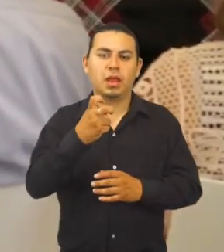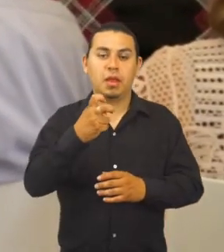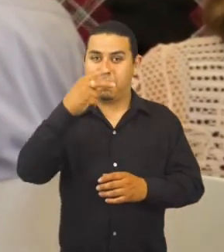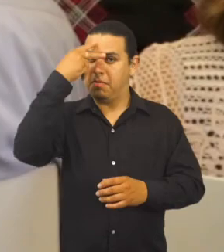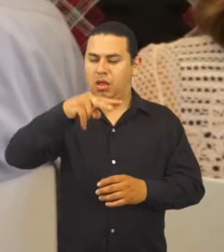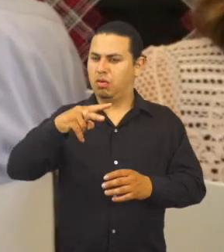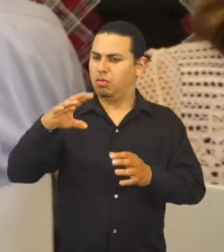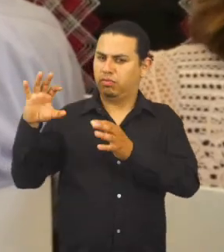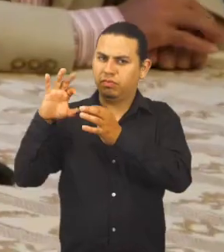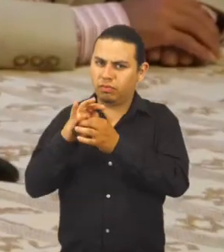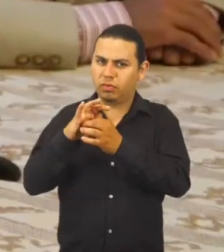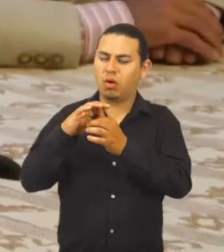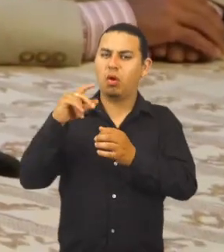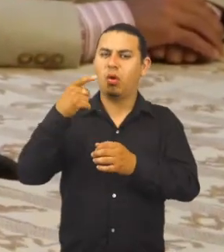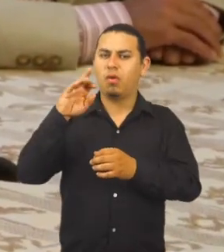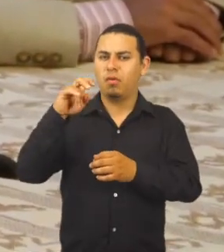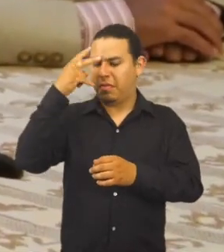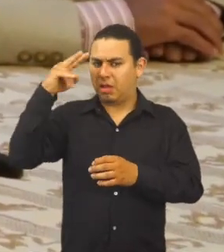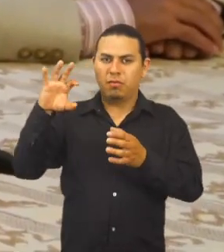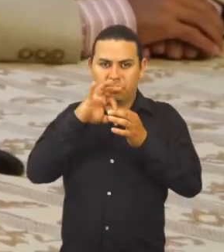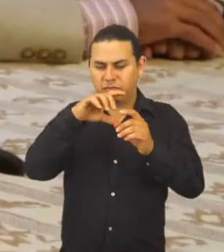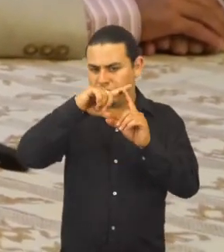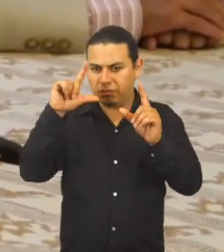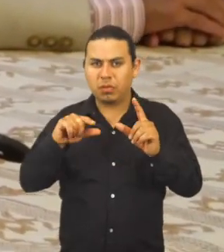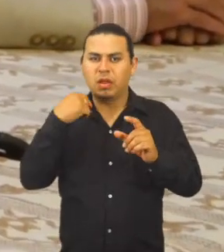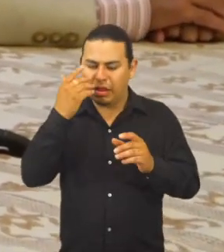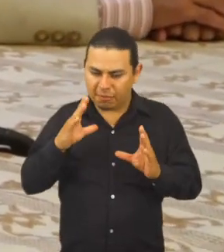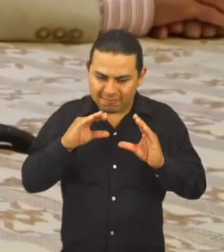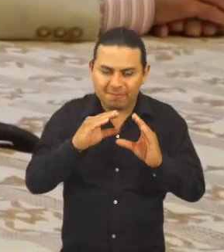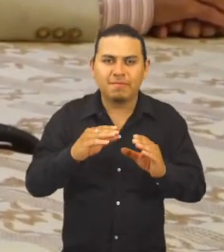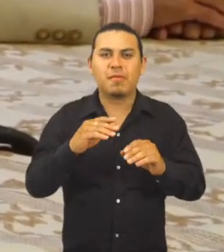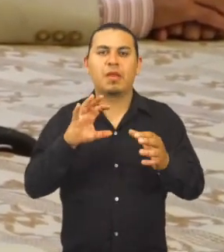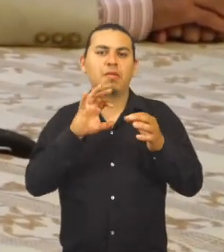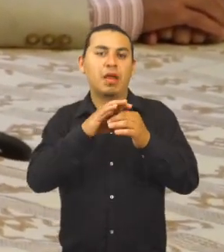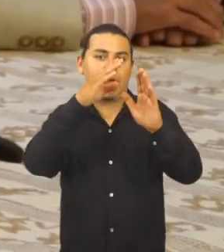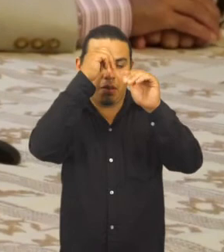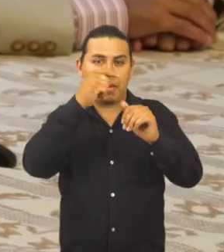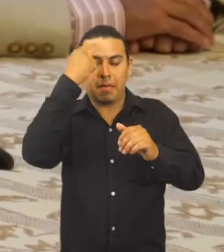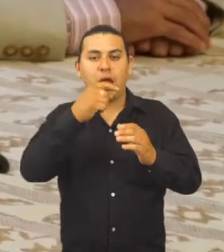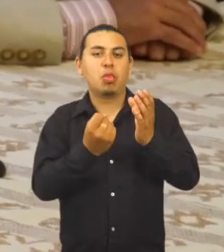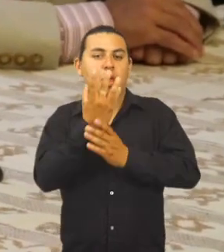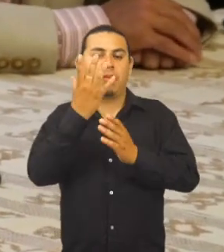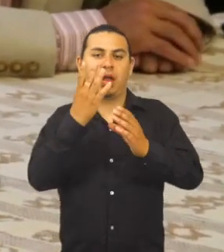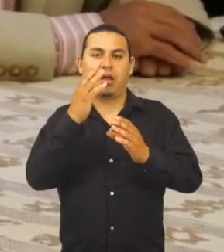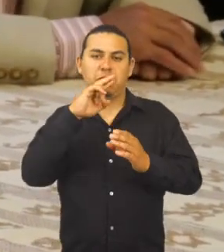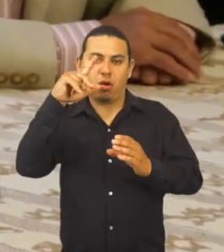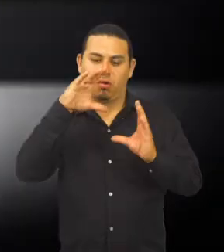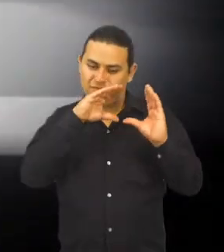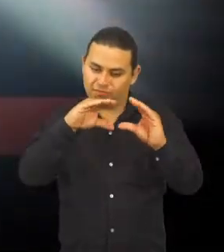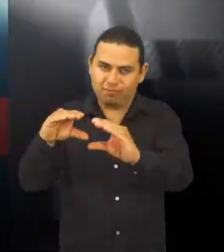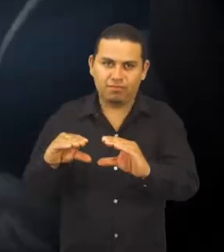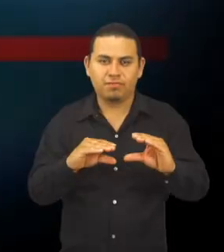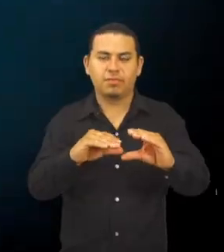que son el corazón de México. Nuestras universidades públicas tenemos que cuidarlas, tenemos que fortalecerlas, porque ahí es donde se forman los mejores mexicanos, sin duda.